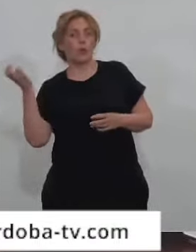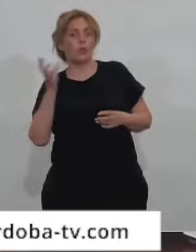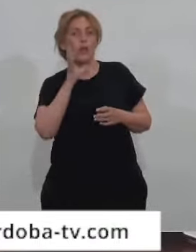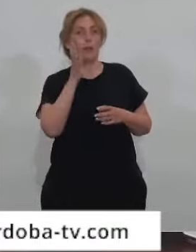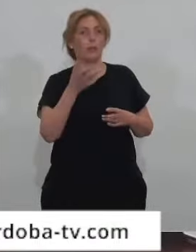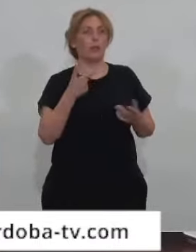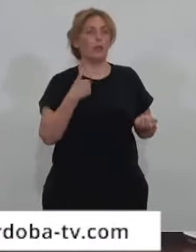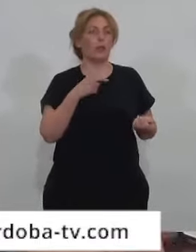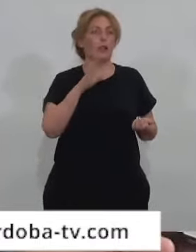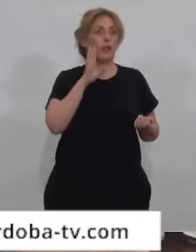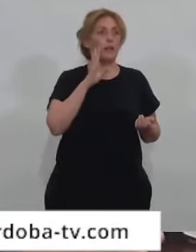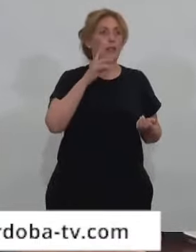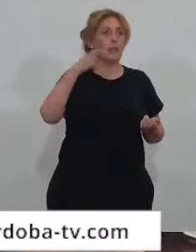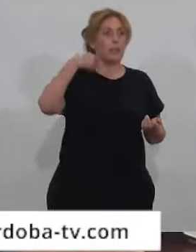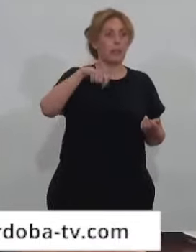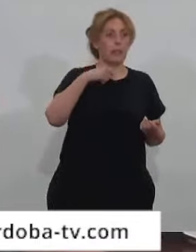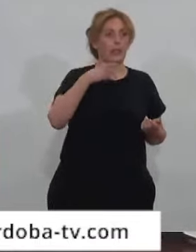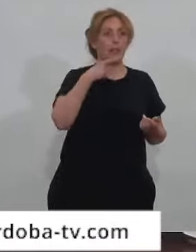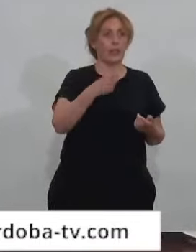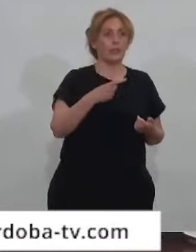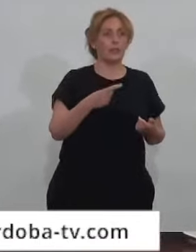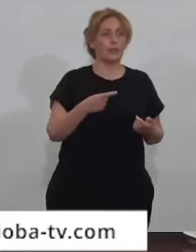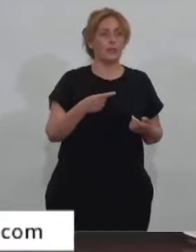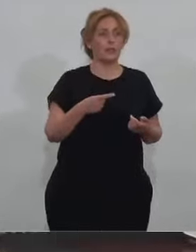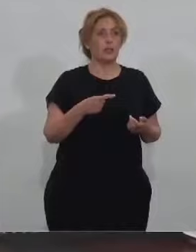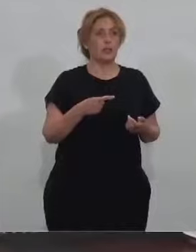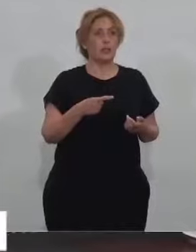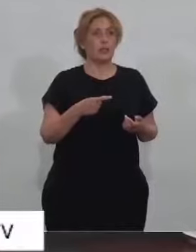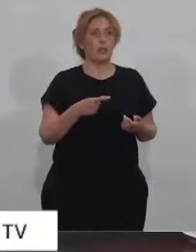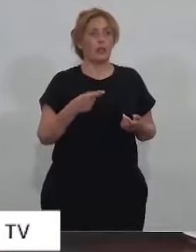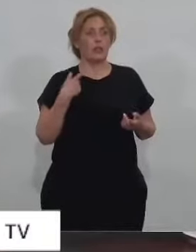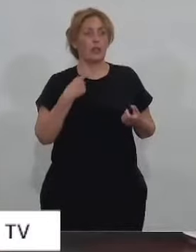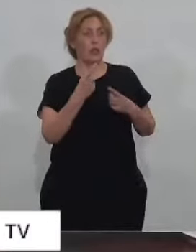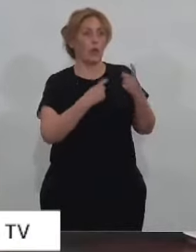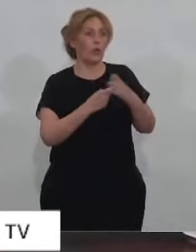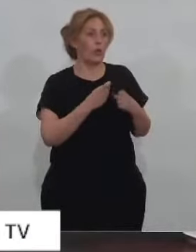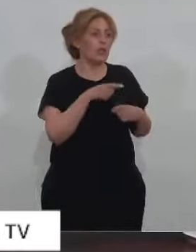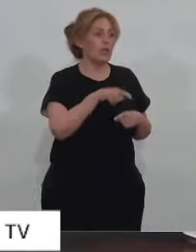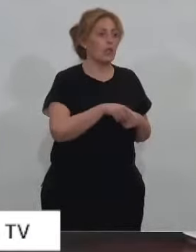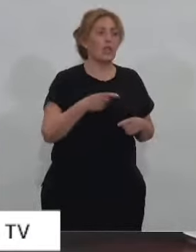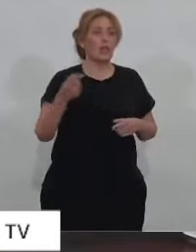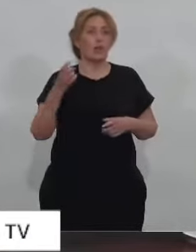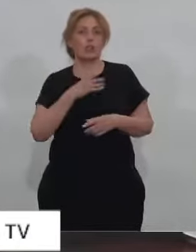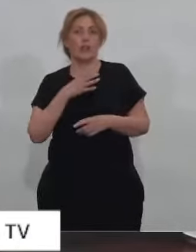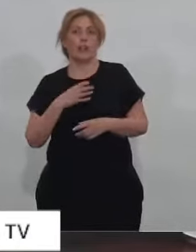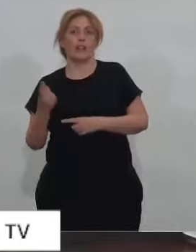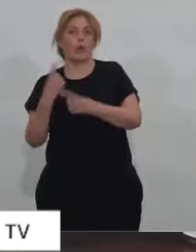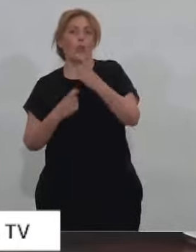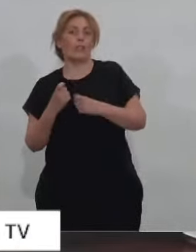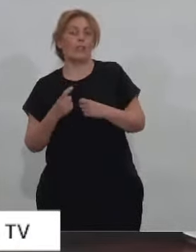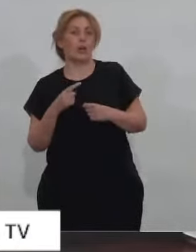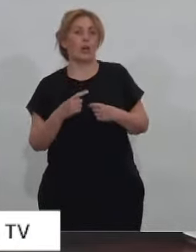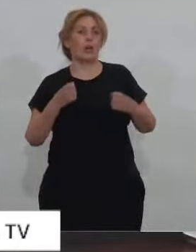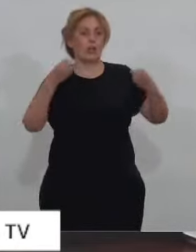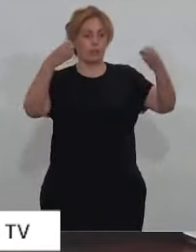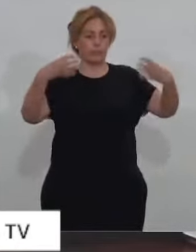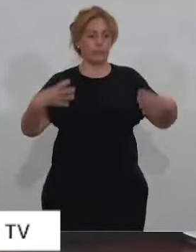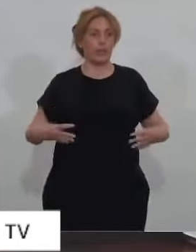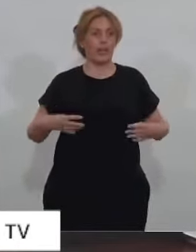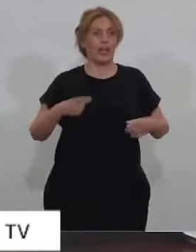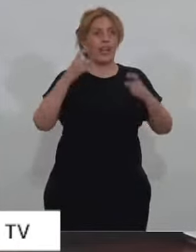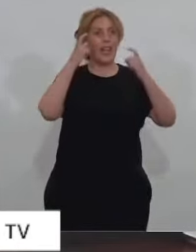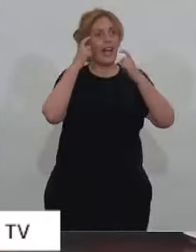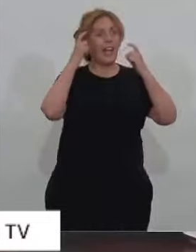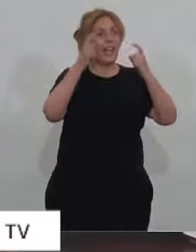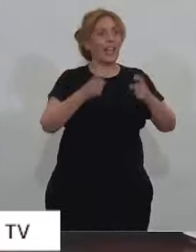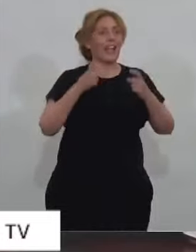encima de la mesa de las cuestiones, los sindicatos ponen otra e intentarán llegar del cielo a la tierra, quedarse en las nubes. Eso está claro. Pero